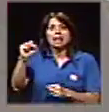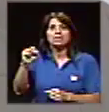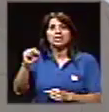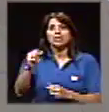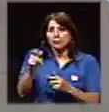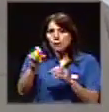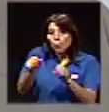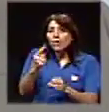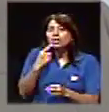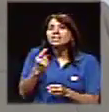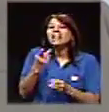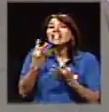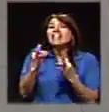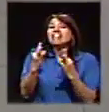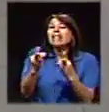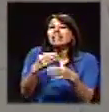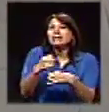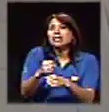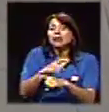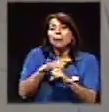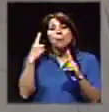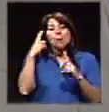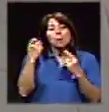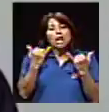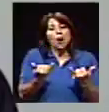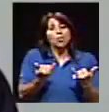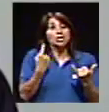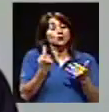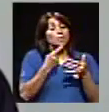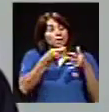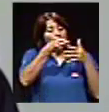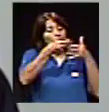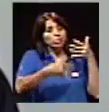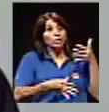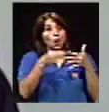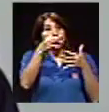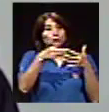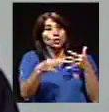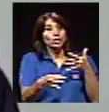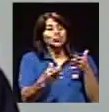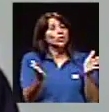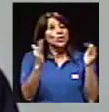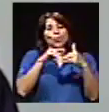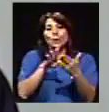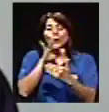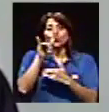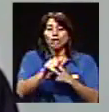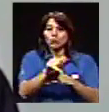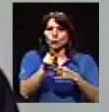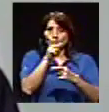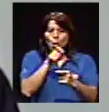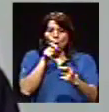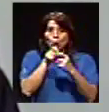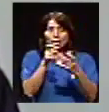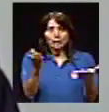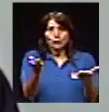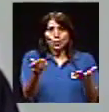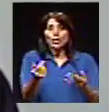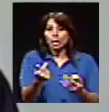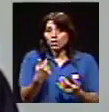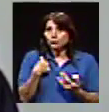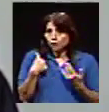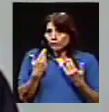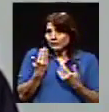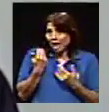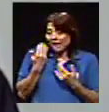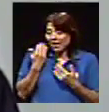hay es una batería de opciones y no hay entonces que definirse en relación con un proyecto concreto. Y yo le estoy enviando, debo decirle, acaba